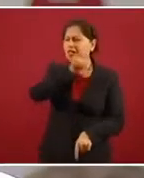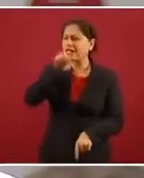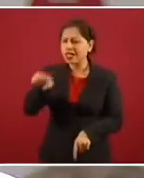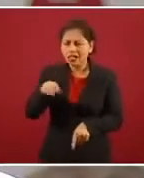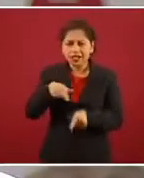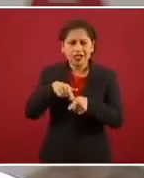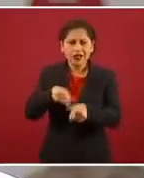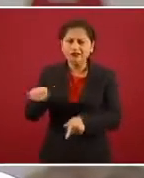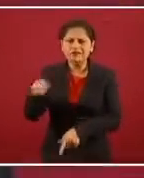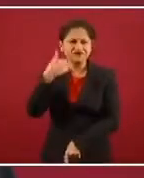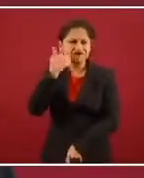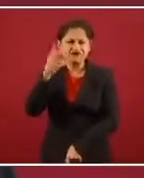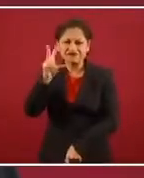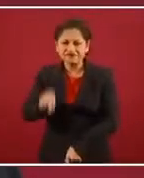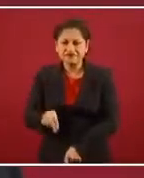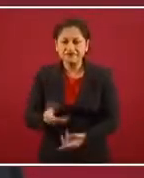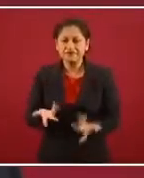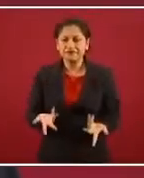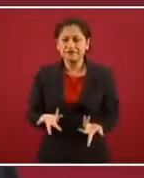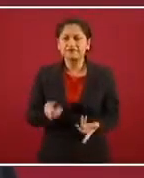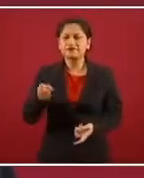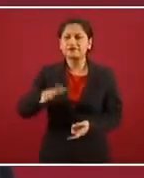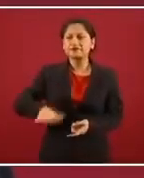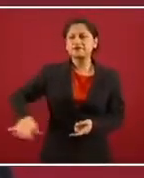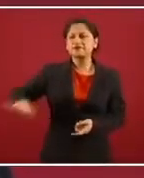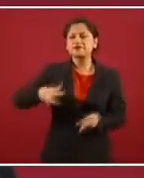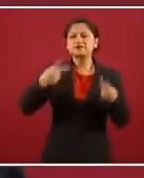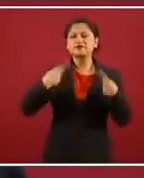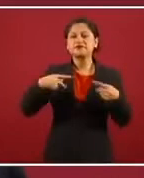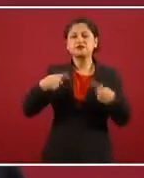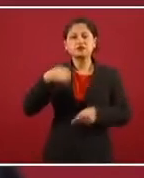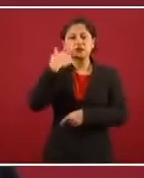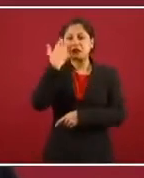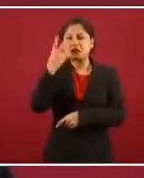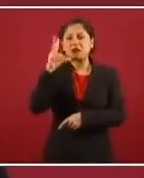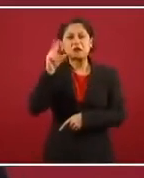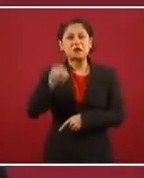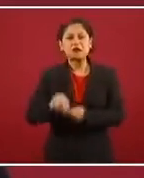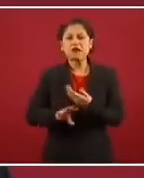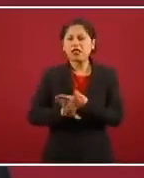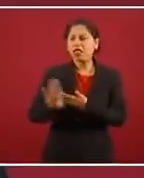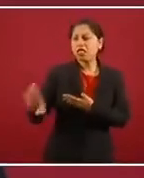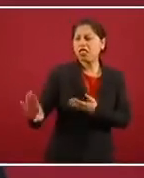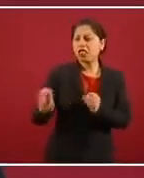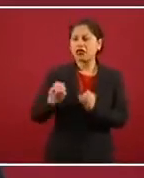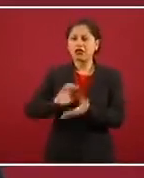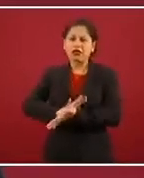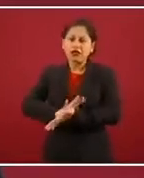No quiere que se le margine, que se le discrimine.